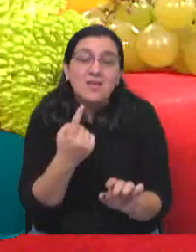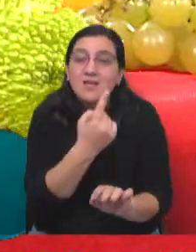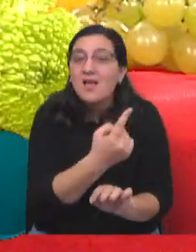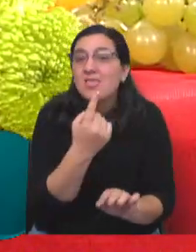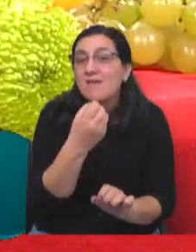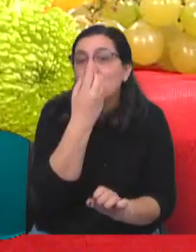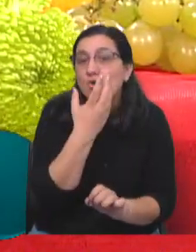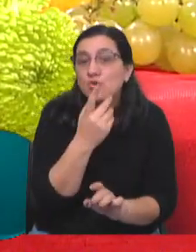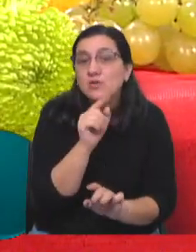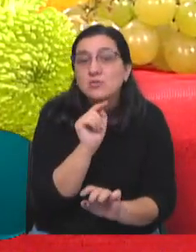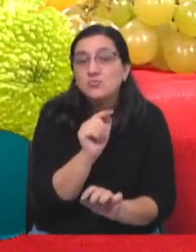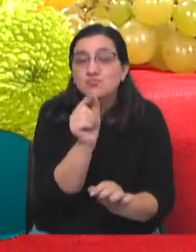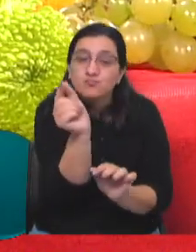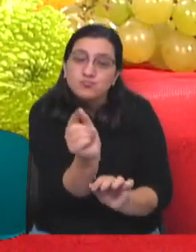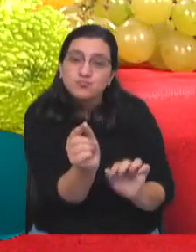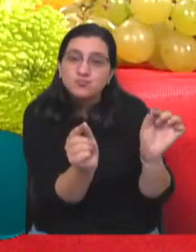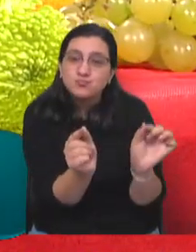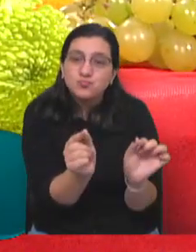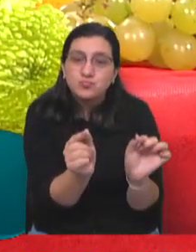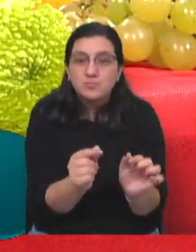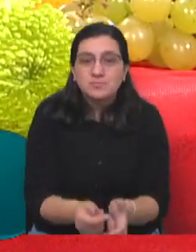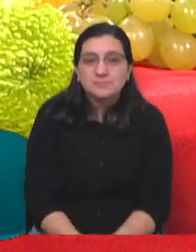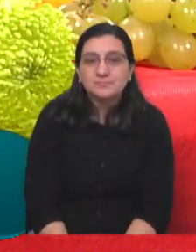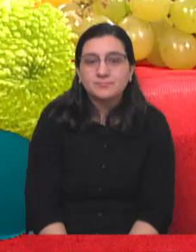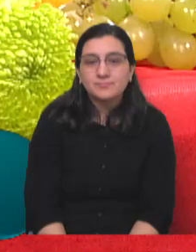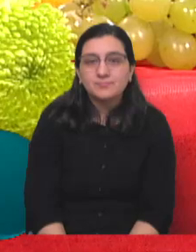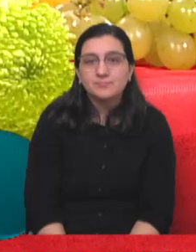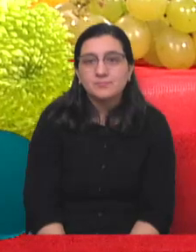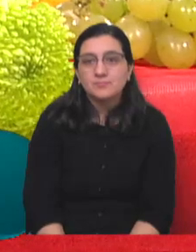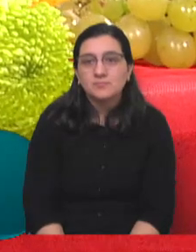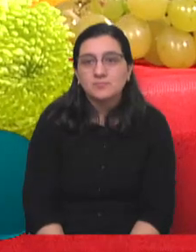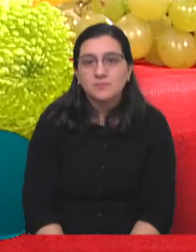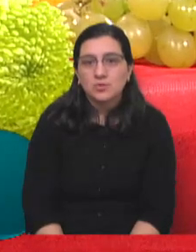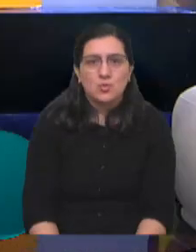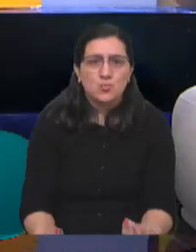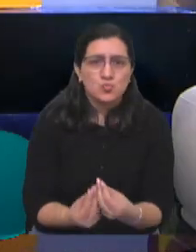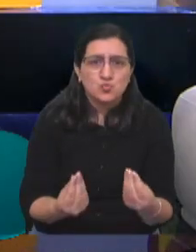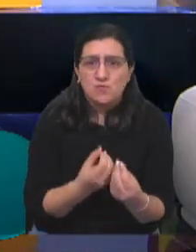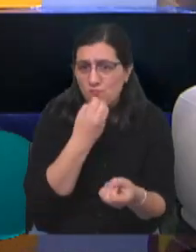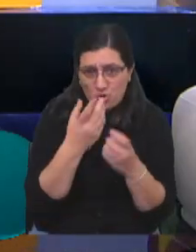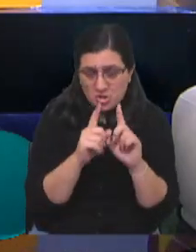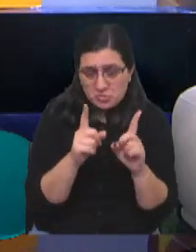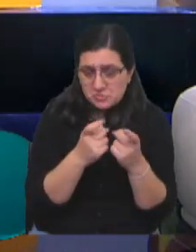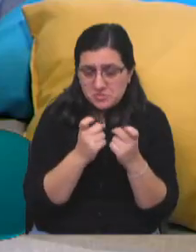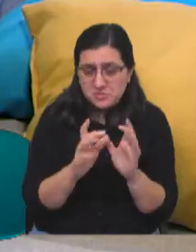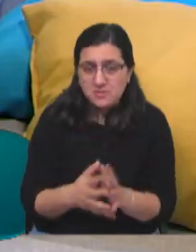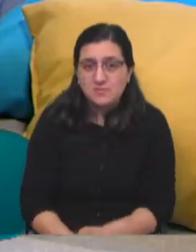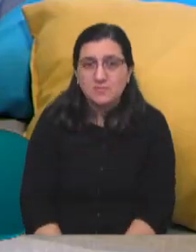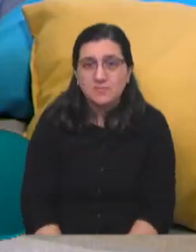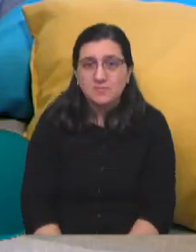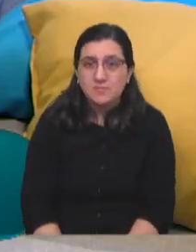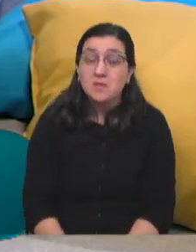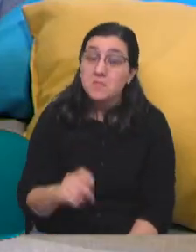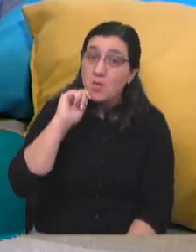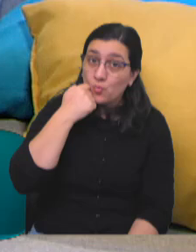su posición y va ocupando su protagonismo. Qué lindo. No es que llenamos todo de flores, ¿no? Fantástico. Para decorar mesa me parece fascinante.